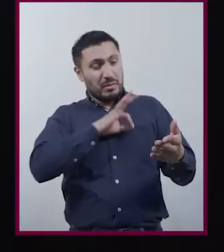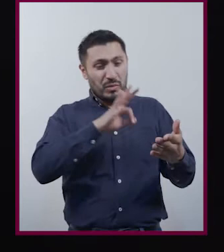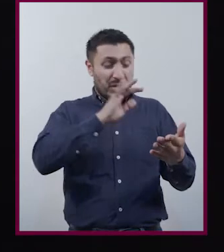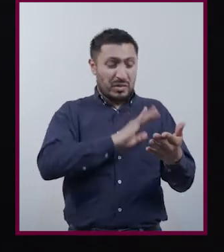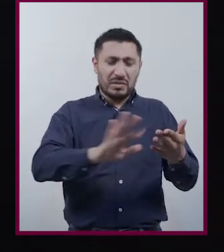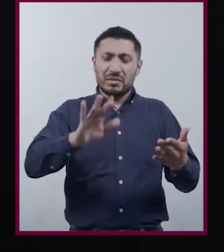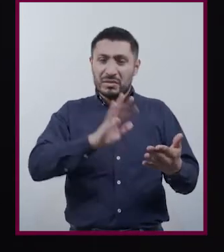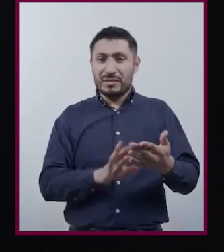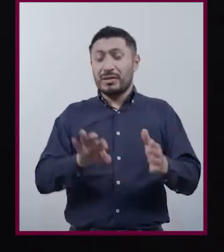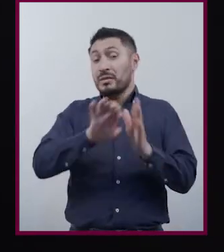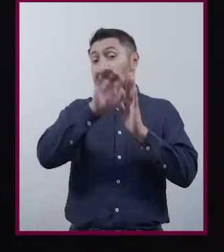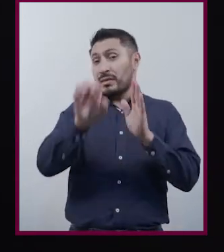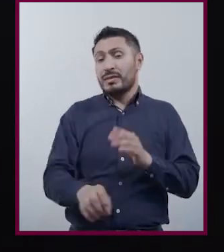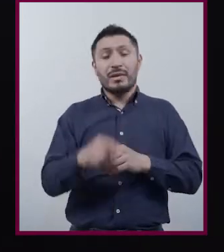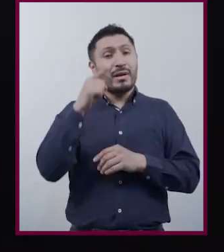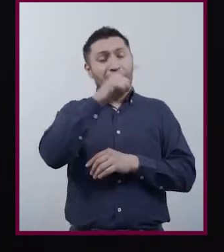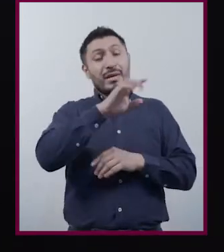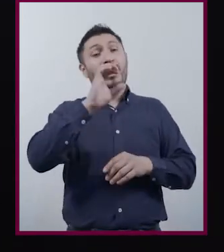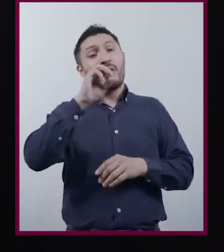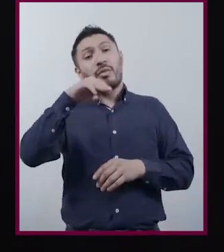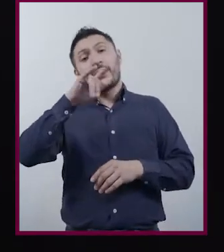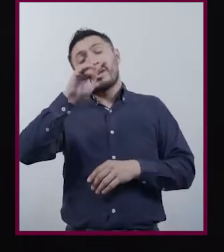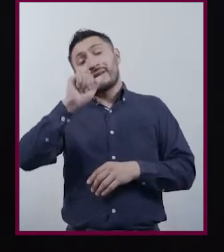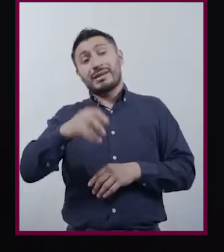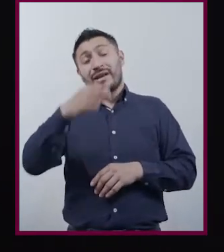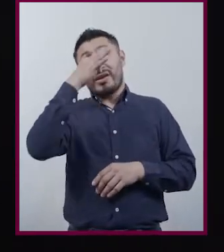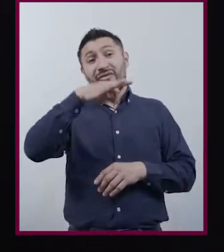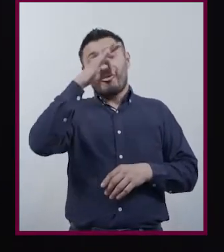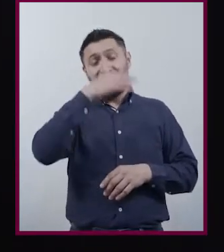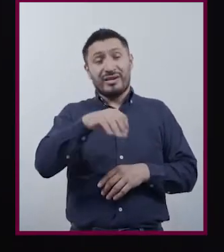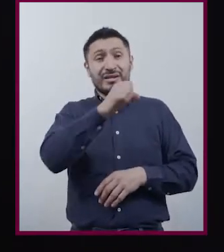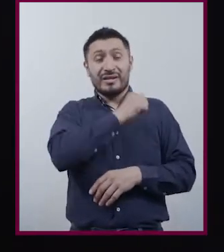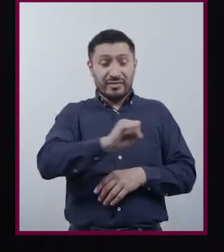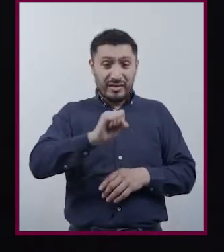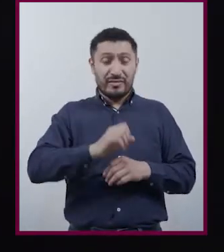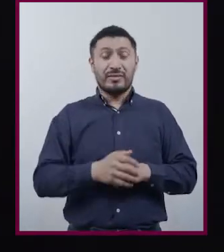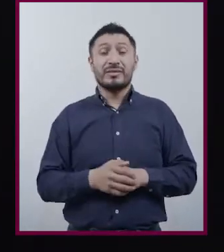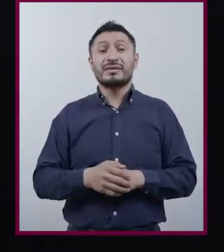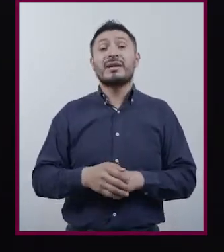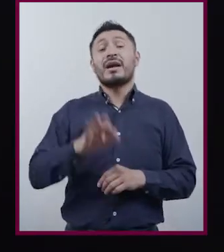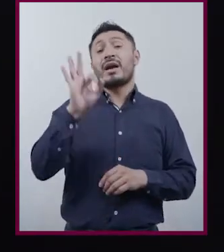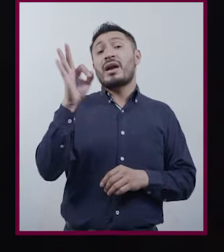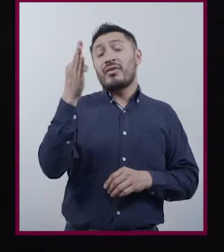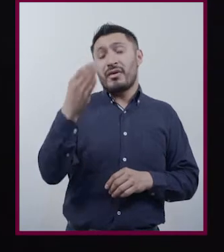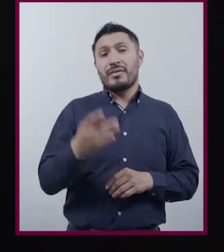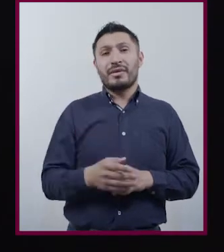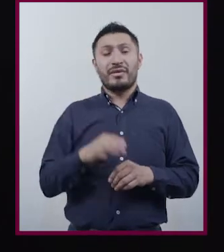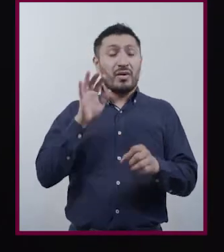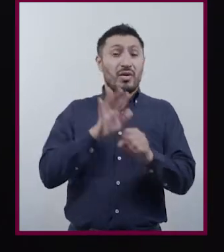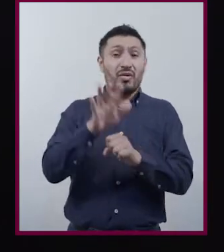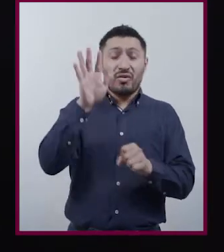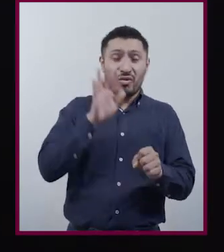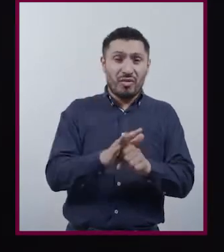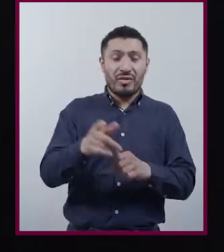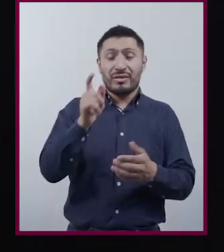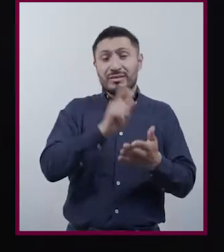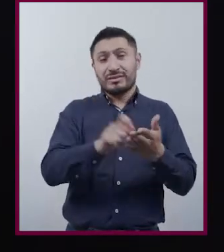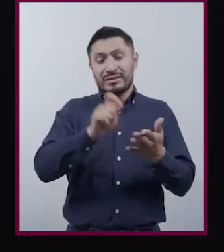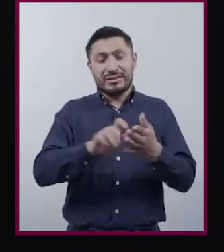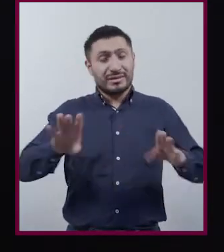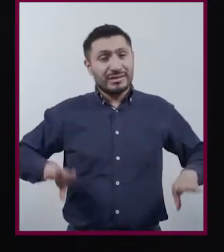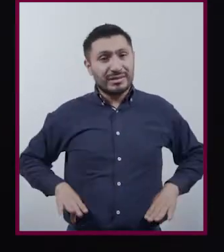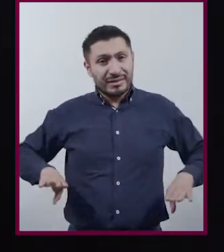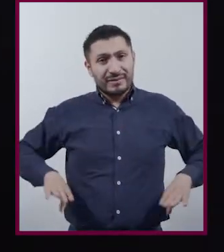algunos ejemplos. En Comitán es famosa la fiesta de San Caralampio, en febrero, la cual es descrita por